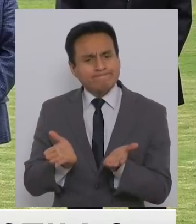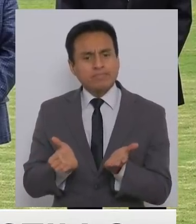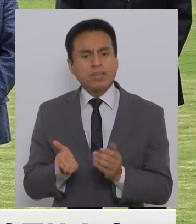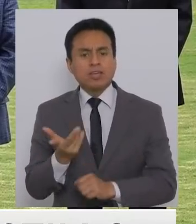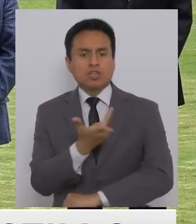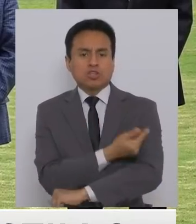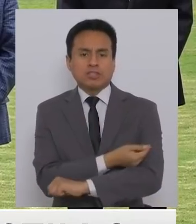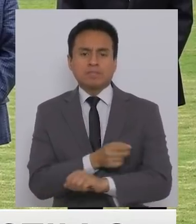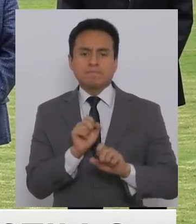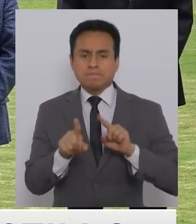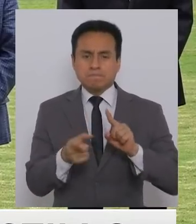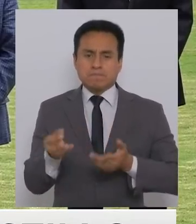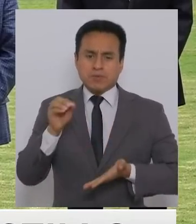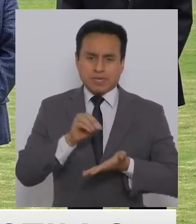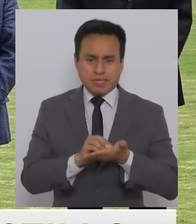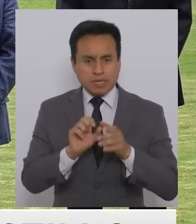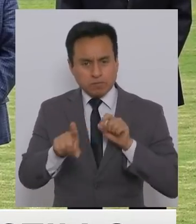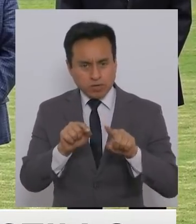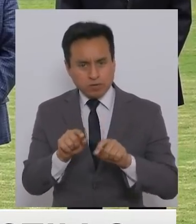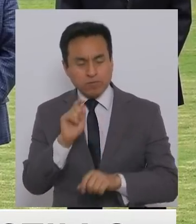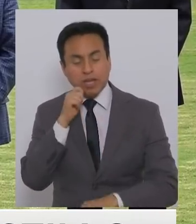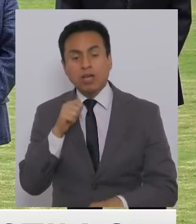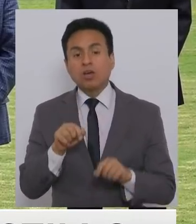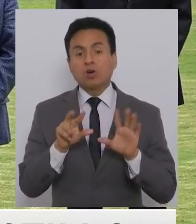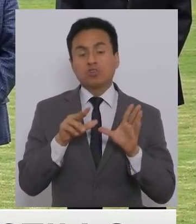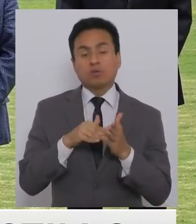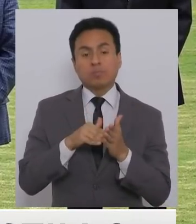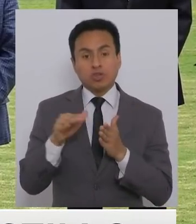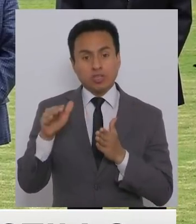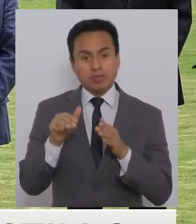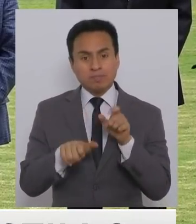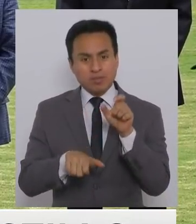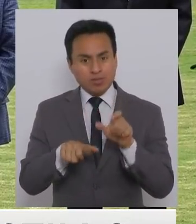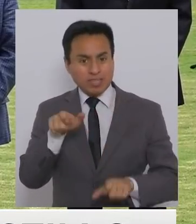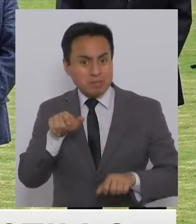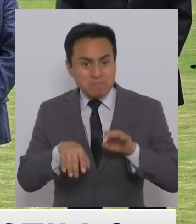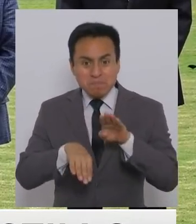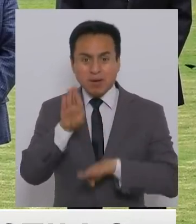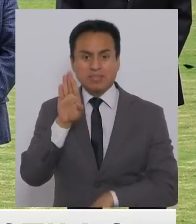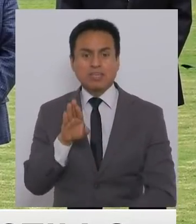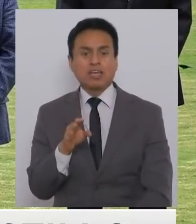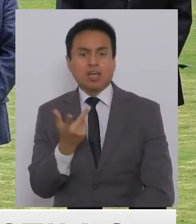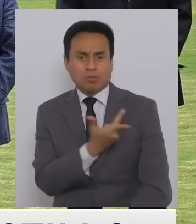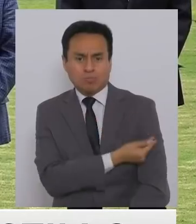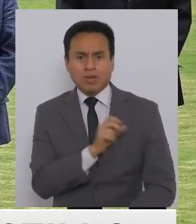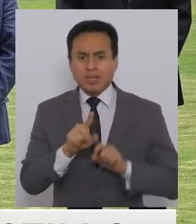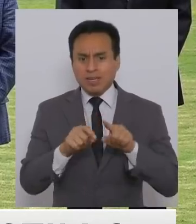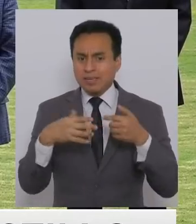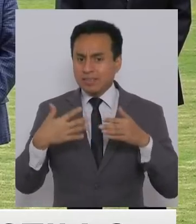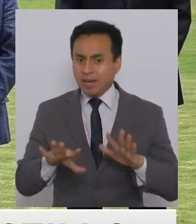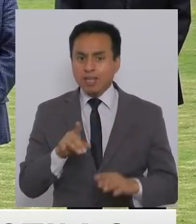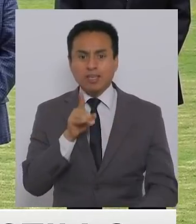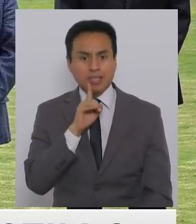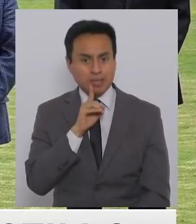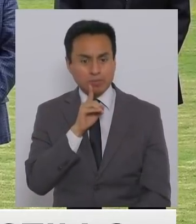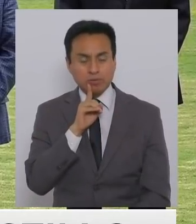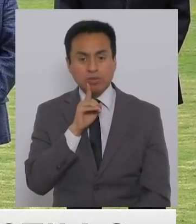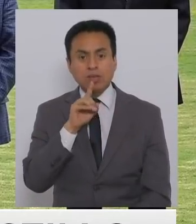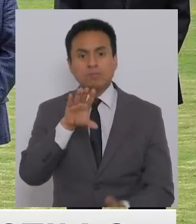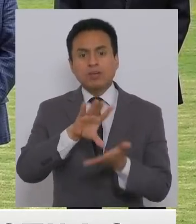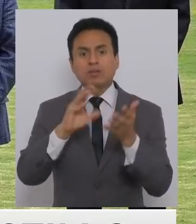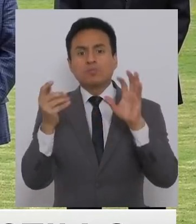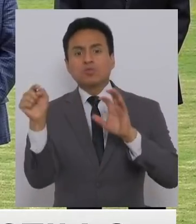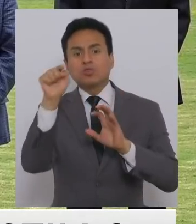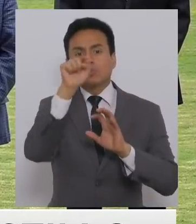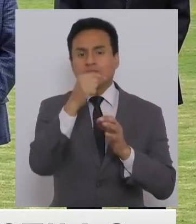de refuerzo. Ya tenemos más de 8 millones de personas con dosis de refuerzo. Son muy pocos países en el